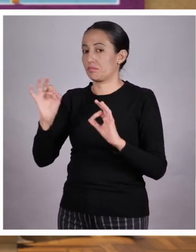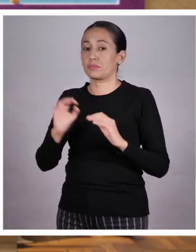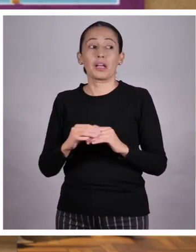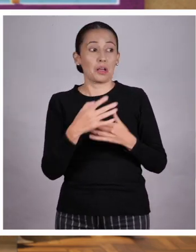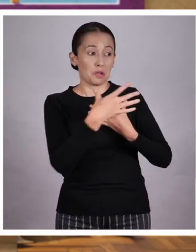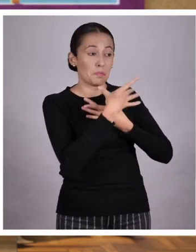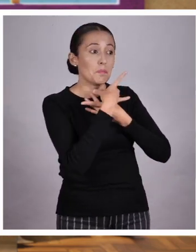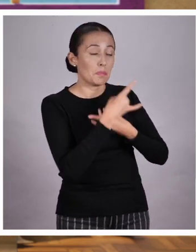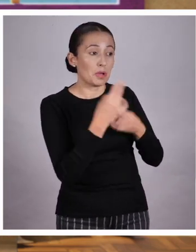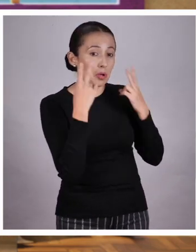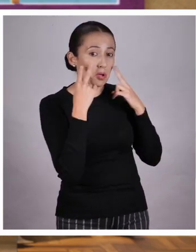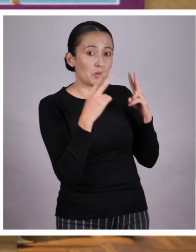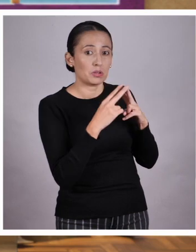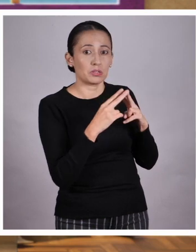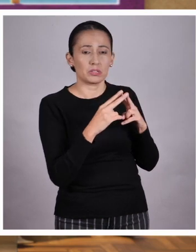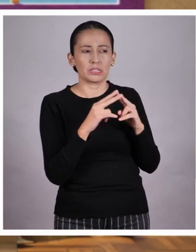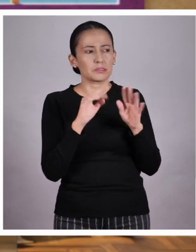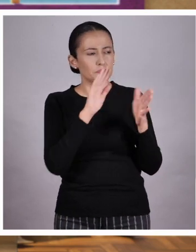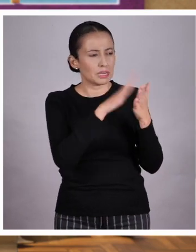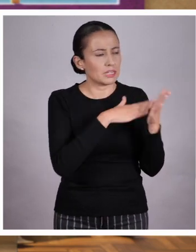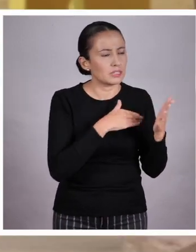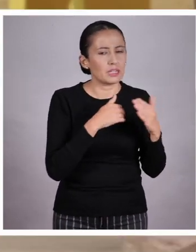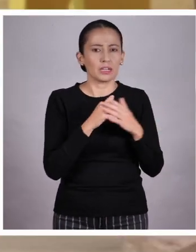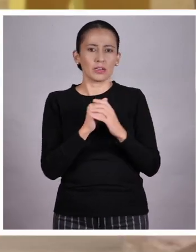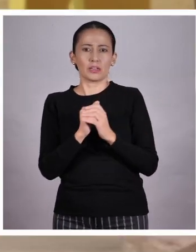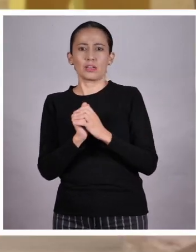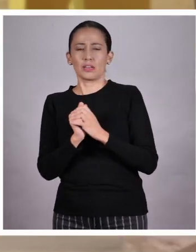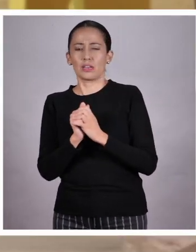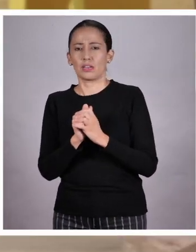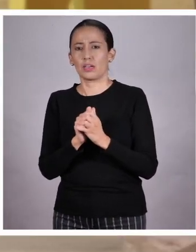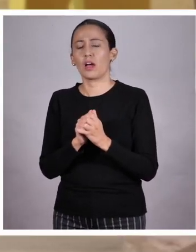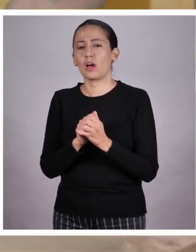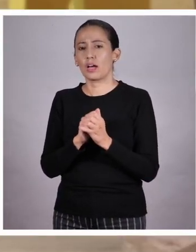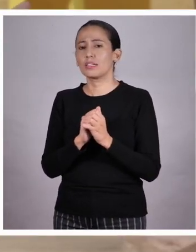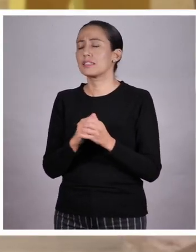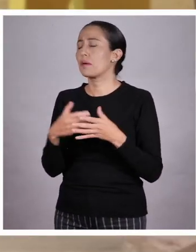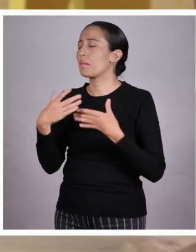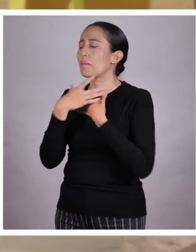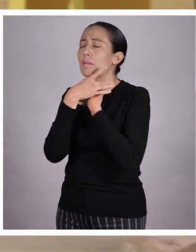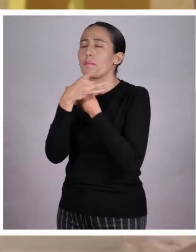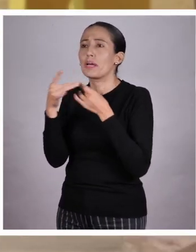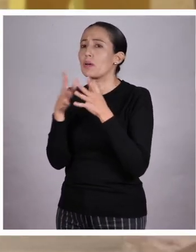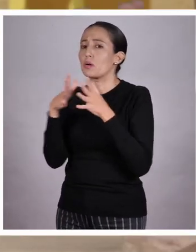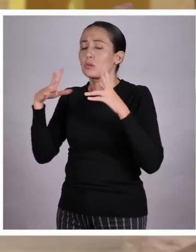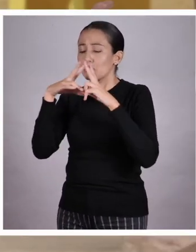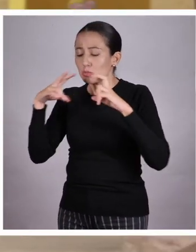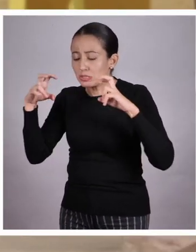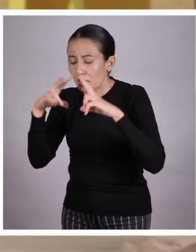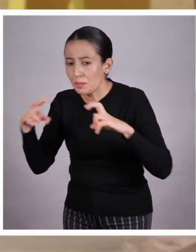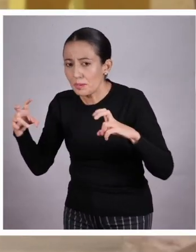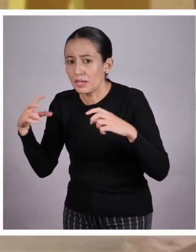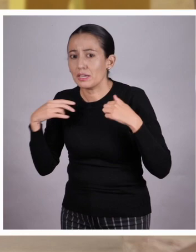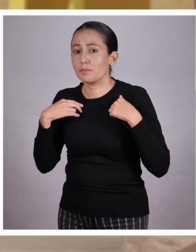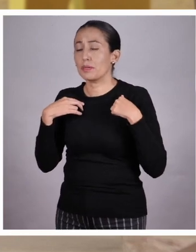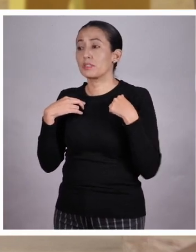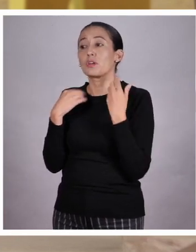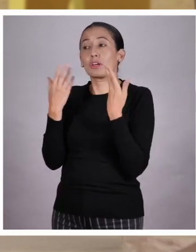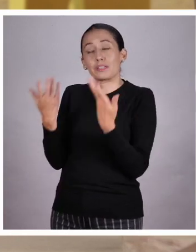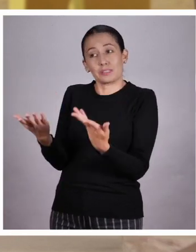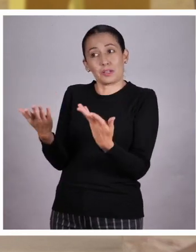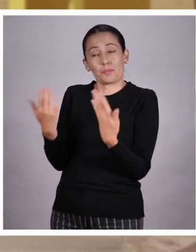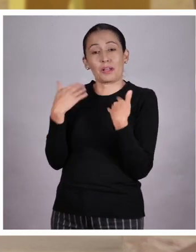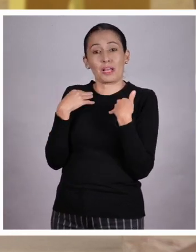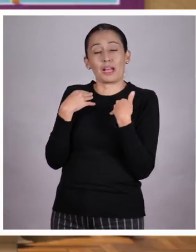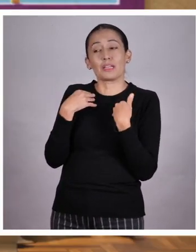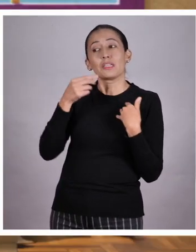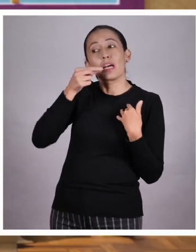nota que conoces mucho sobre el tema. Déjame hablar a mí, por favor. Sí, es que a mí me encanta investigar y aprender otros idiomas. Y por eso me